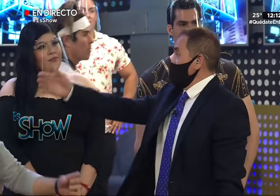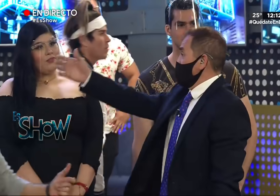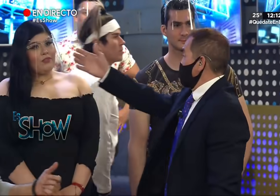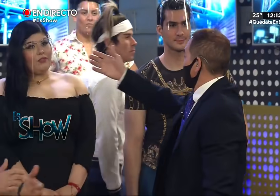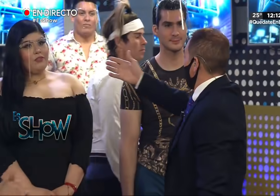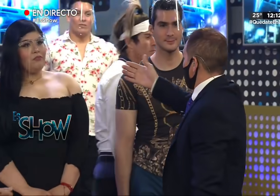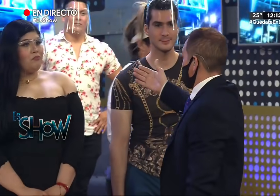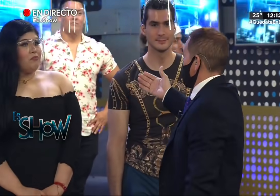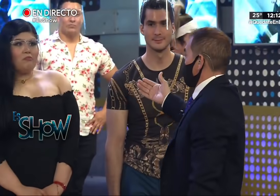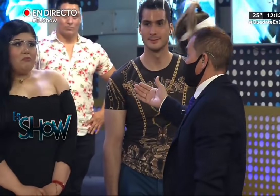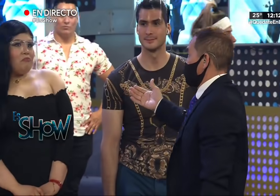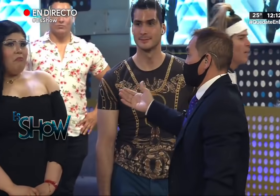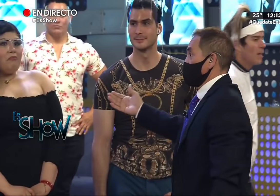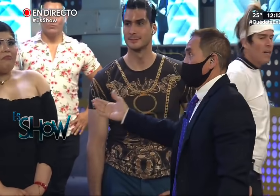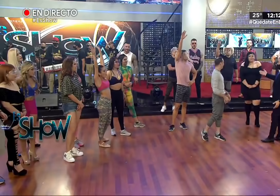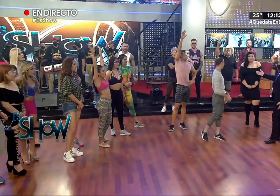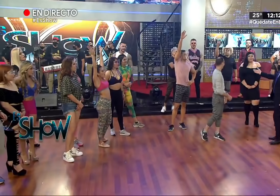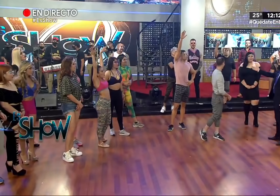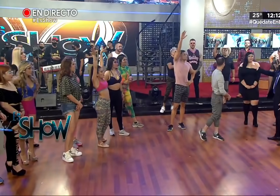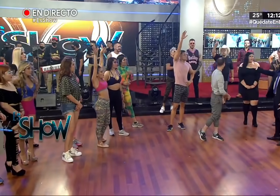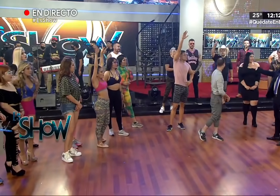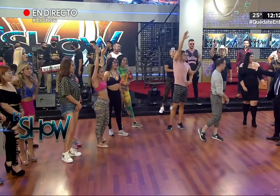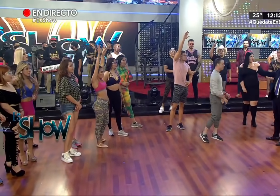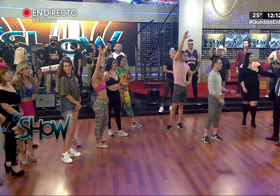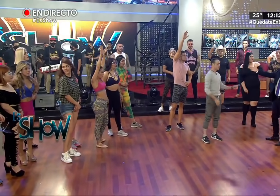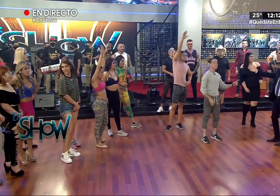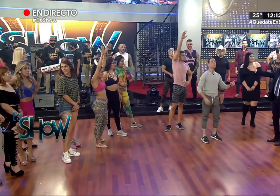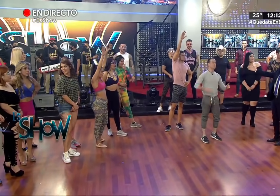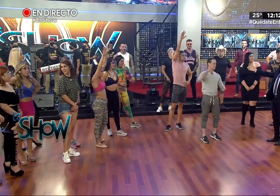despertar. ¿Quién lo quiere intentar?